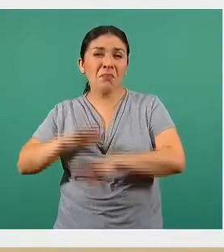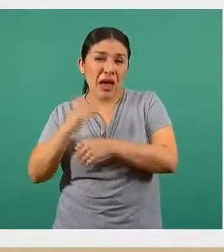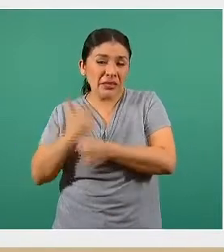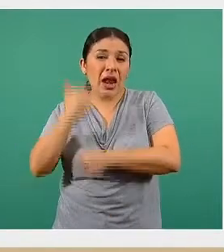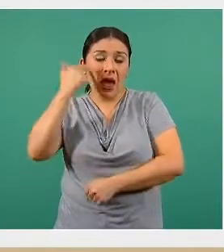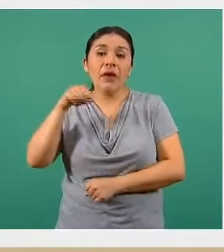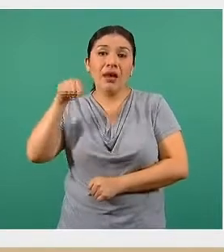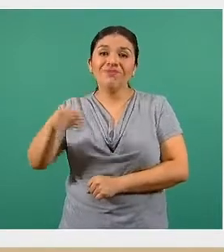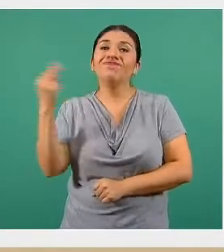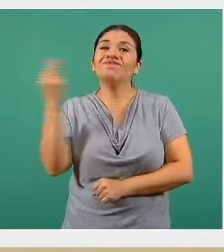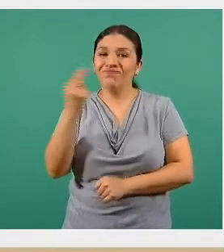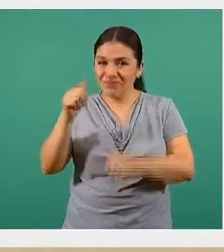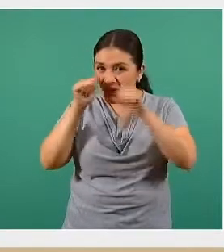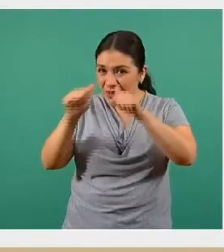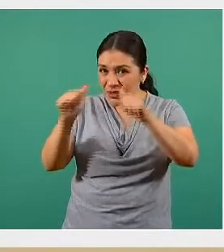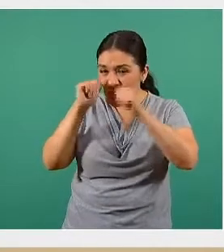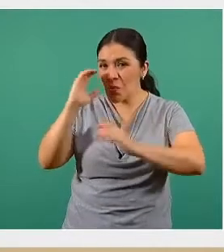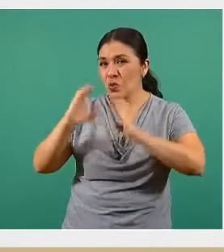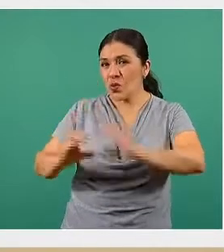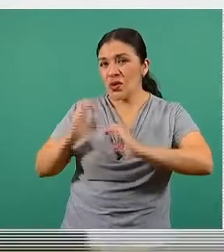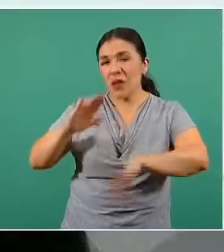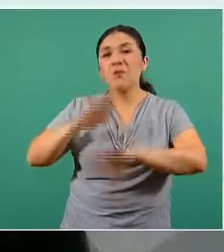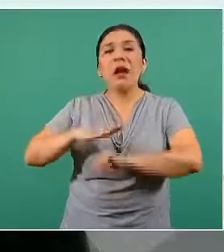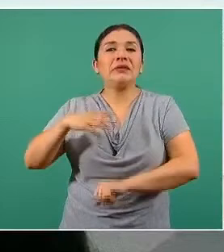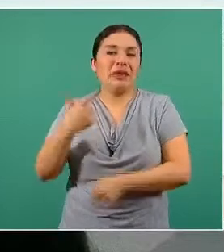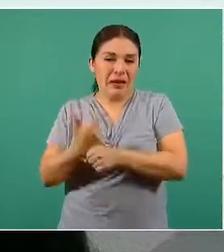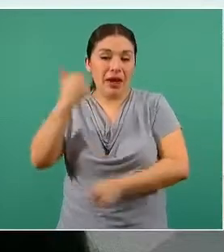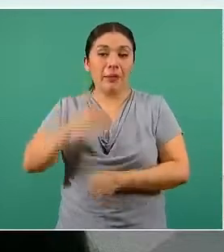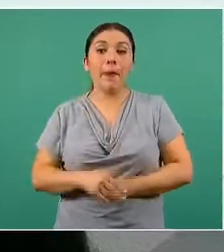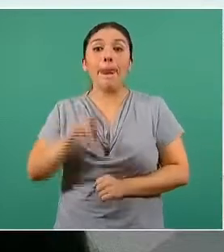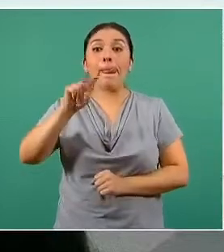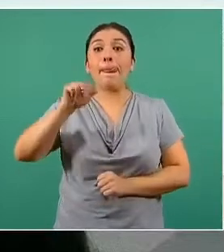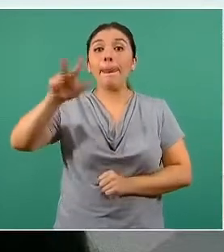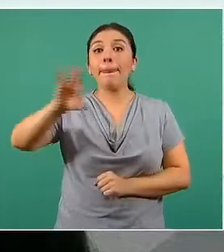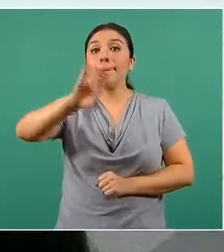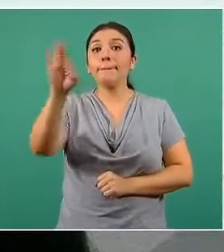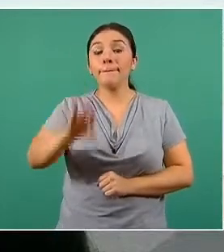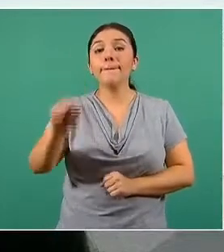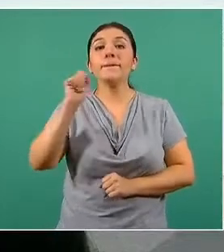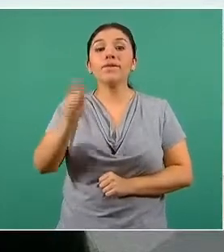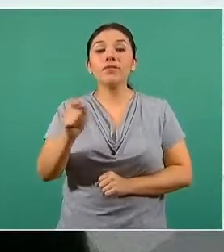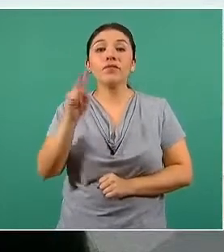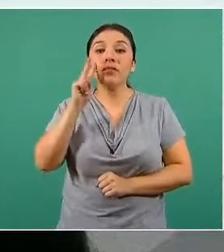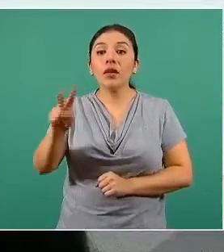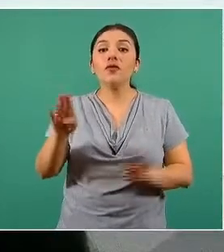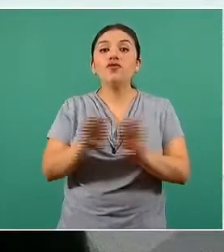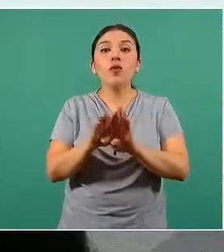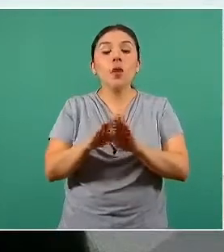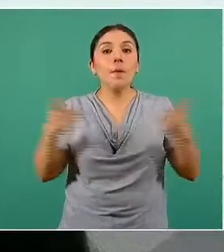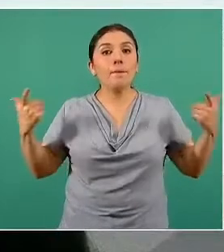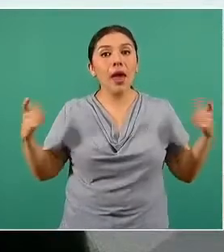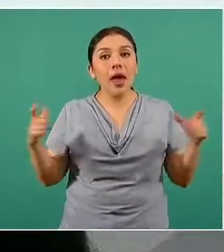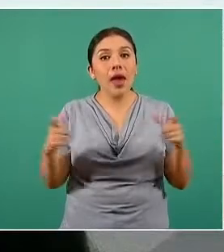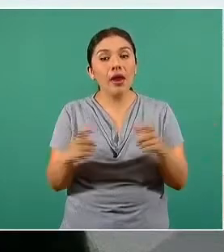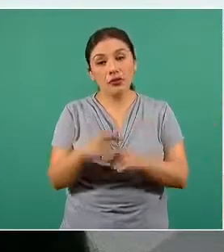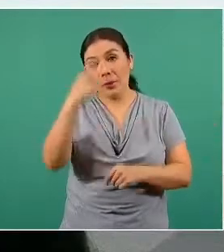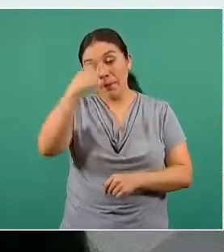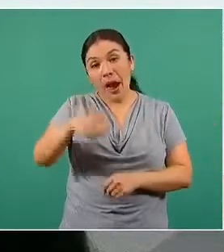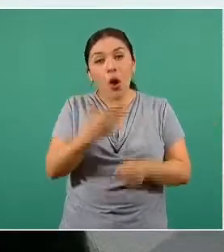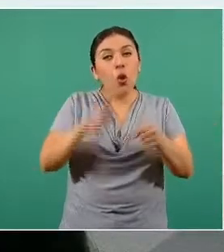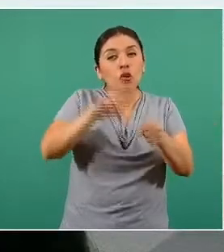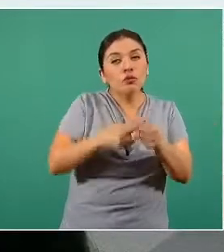grave y que requieren de cuidados críticos. 88% es la reducción de los